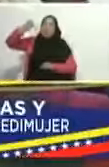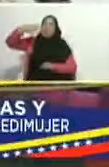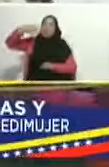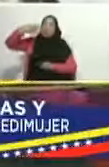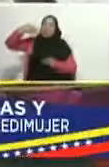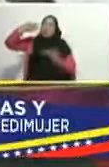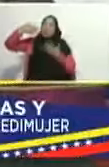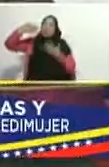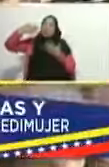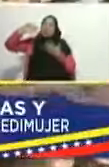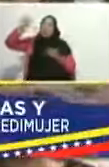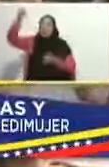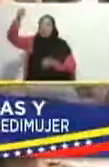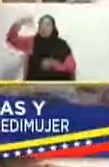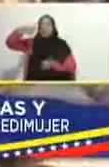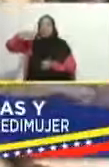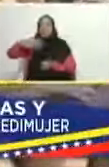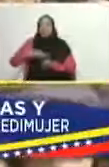que ilumina.